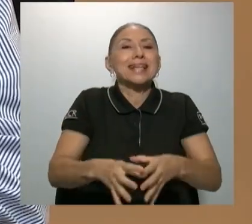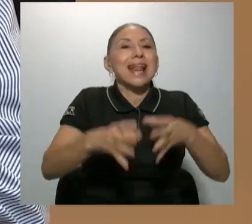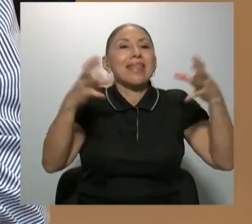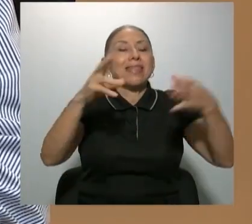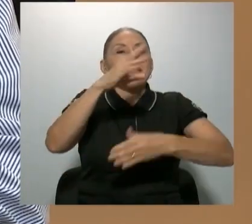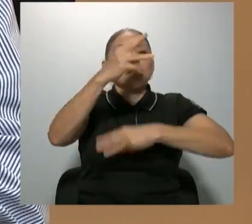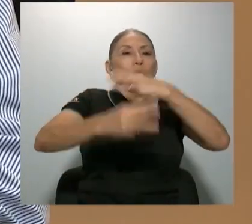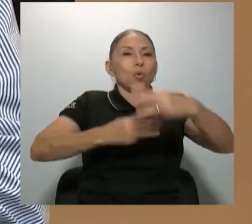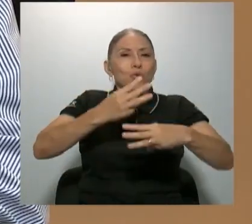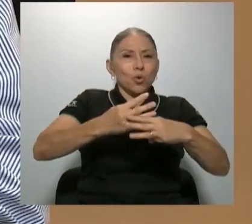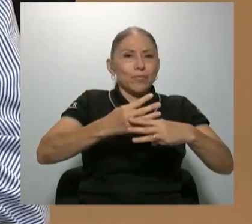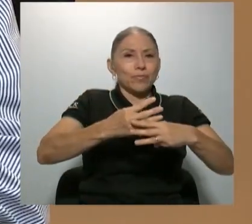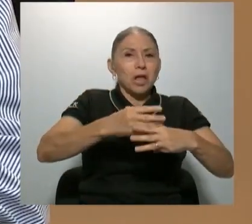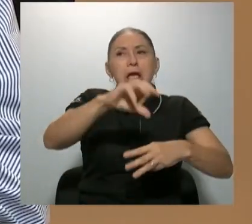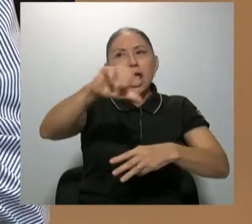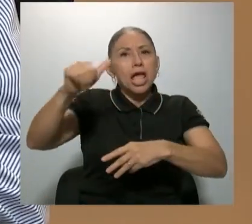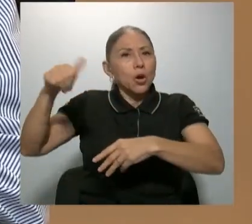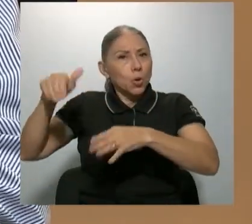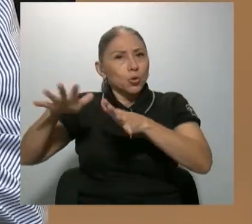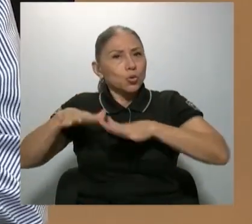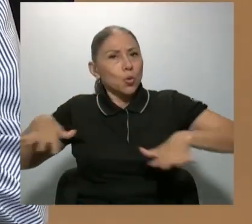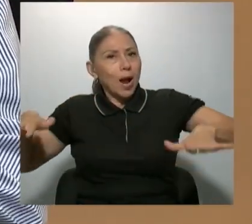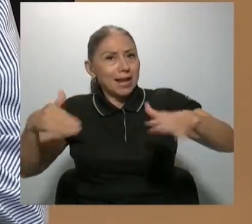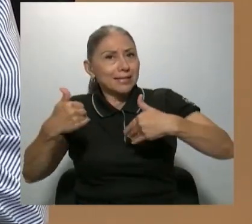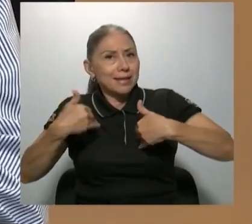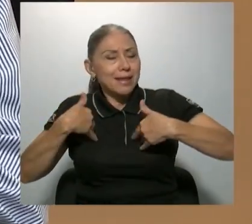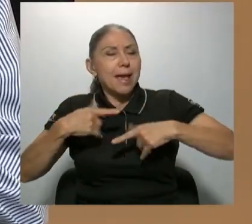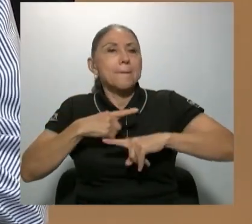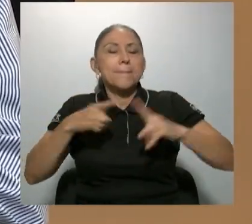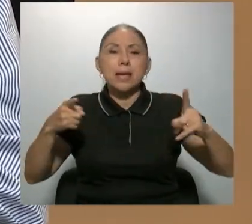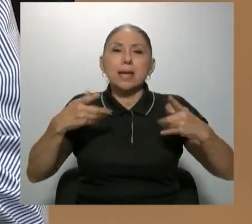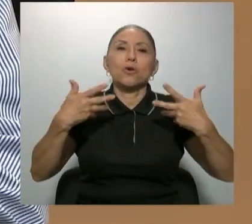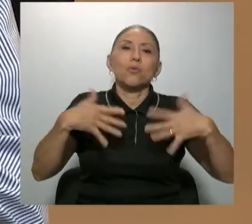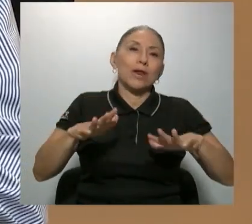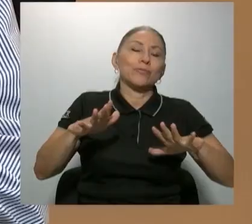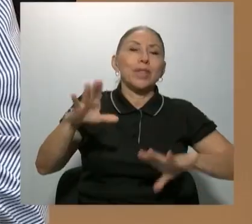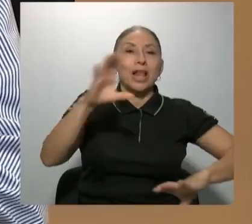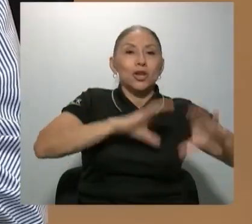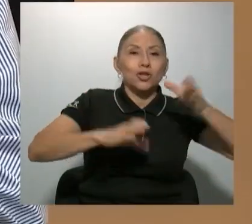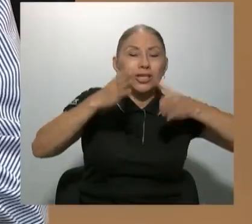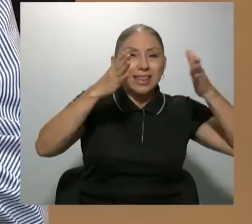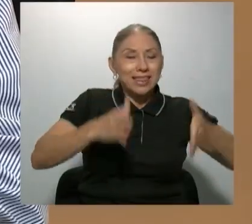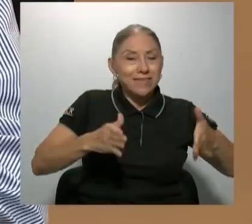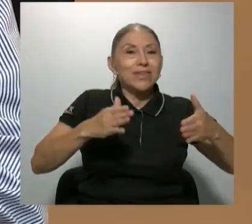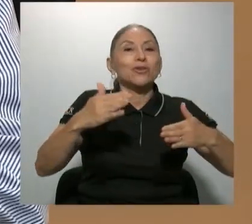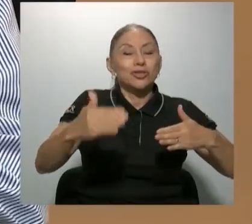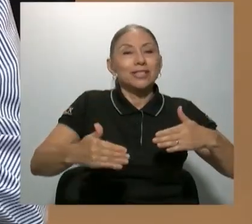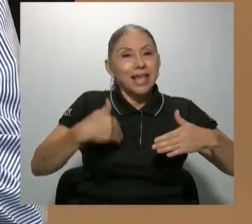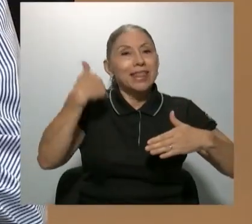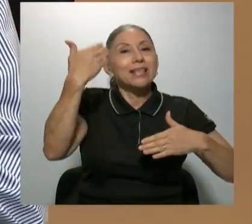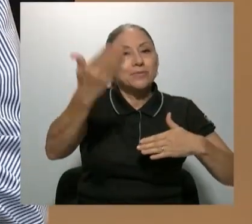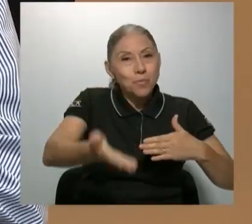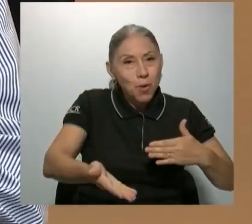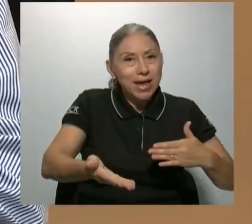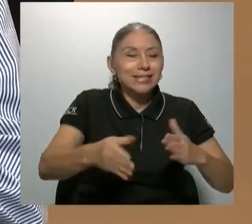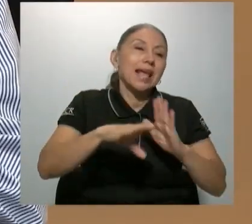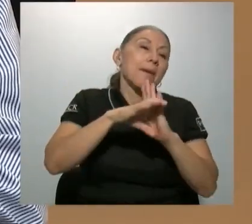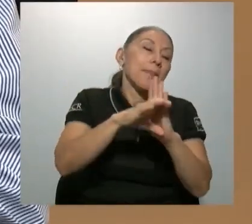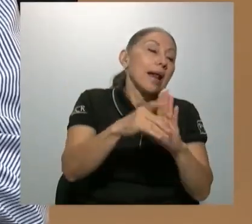donde tenían colecciones sobre Costa Rica. Los científicos entraban después, ya la calificación por